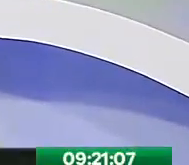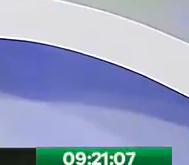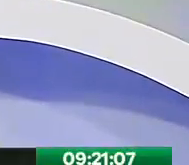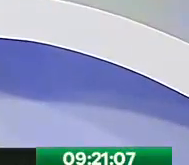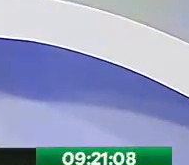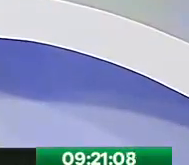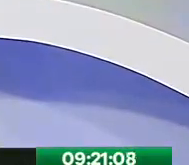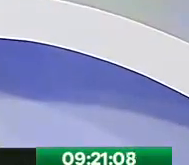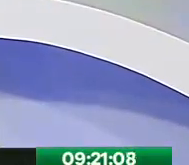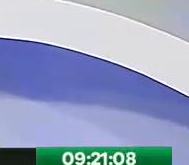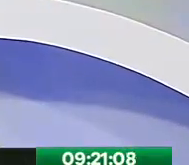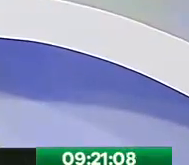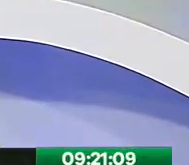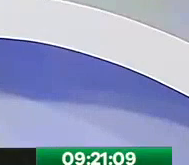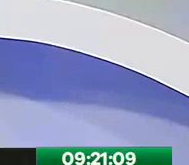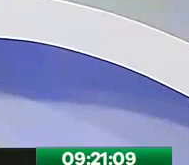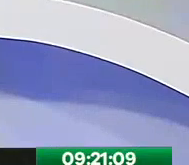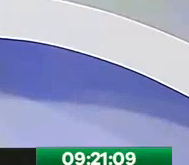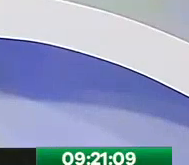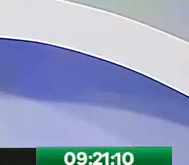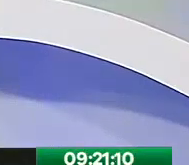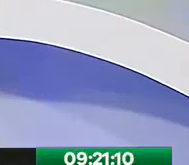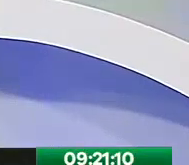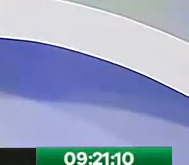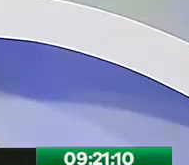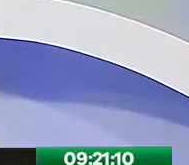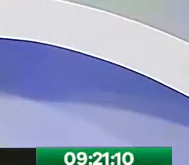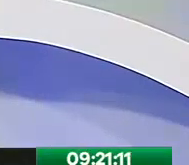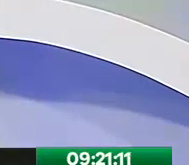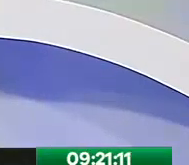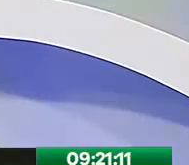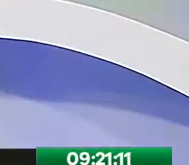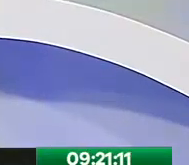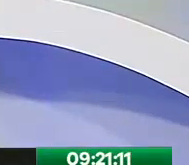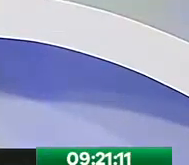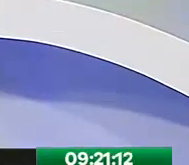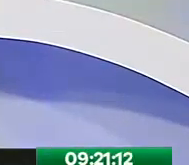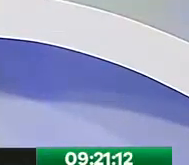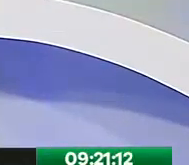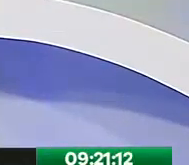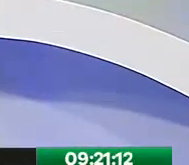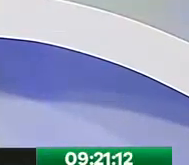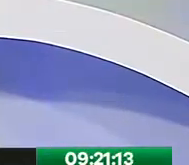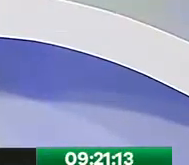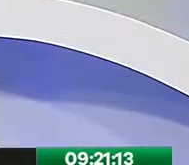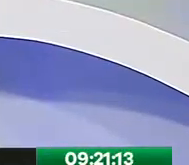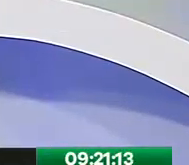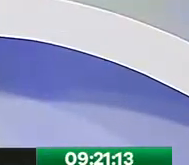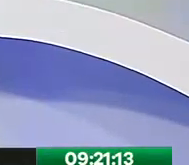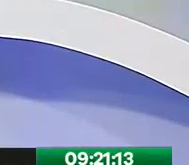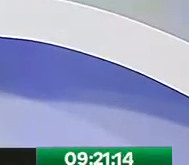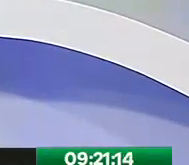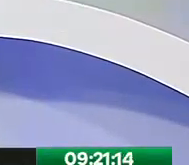bueno, es. Usted también puede ser nuestro reportero móvil, ¿no? Pero por supuesto, lo único que tiene que hacer es escribir, ahí está el